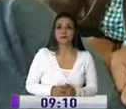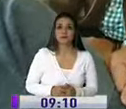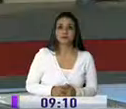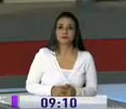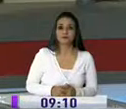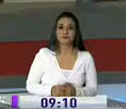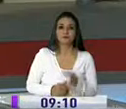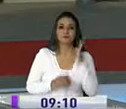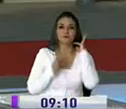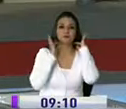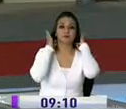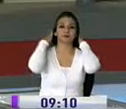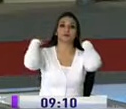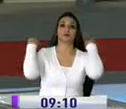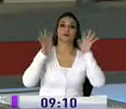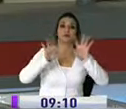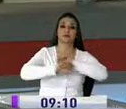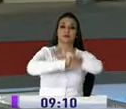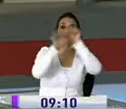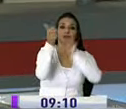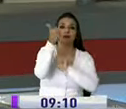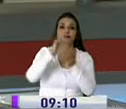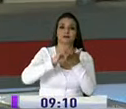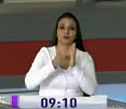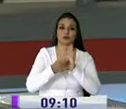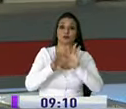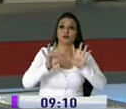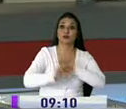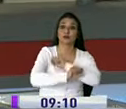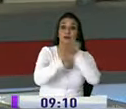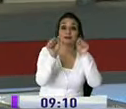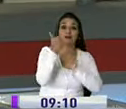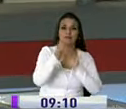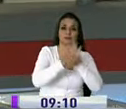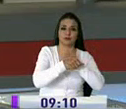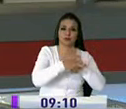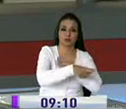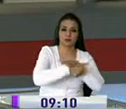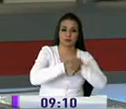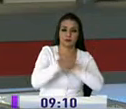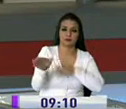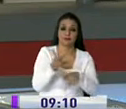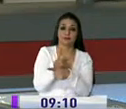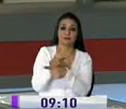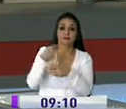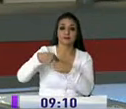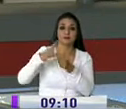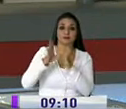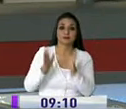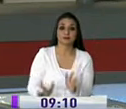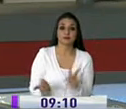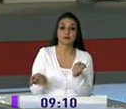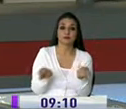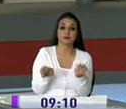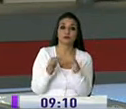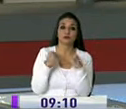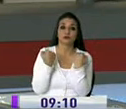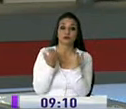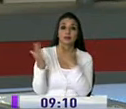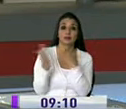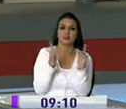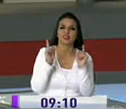Romero. Son las 9 de la mañana y 10 minutos, 8:10 de allá en Galápagos. El Consejo de Participación Ciudadana y Control Social Transitorio